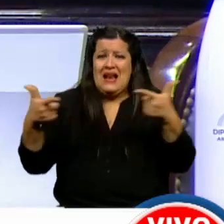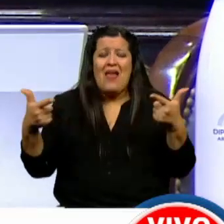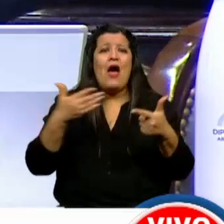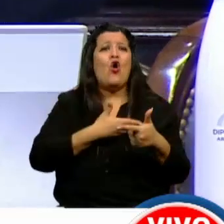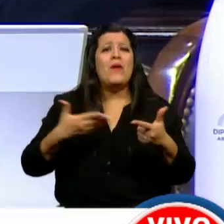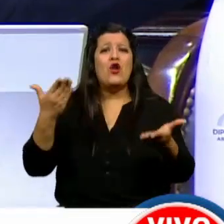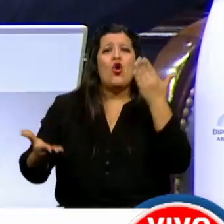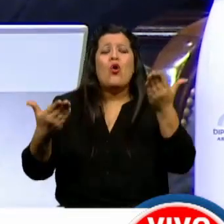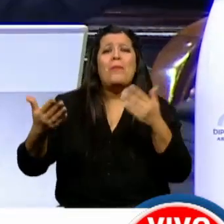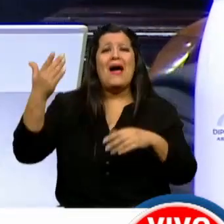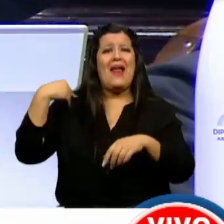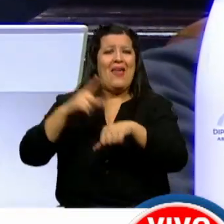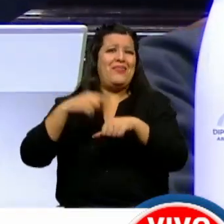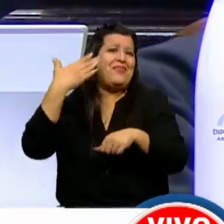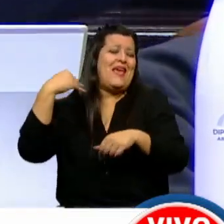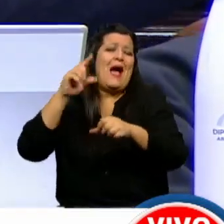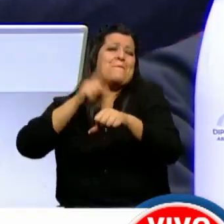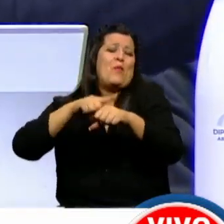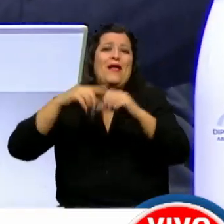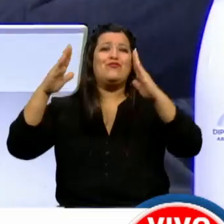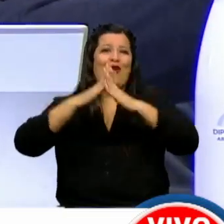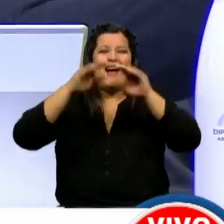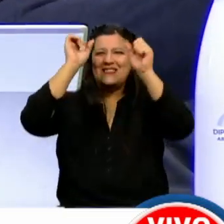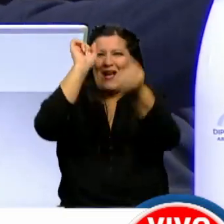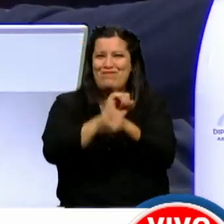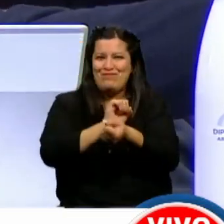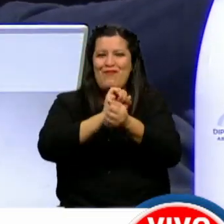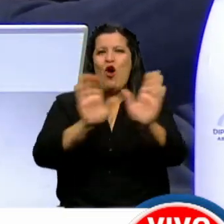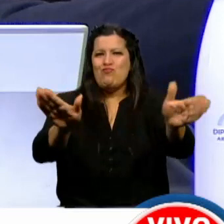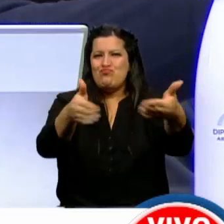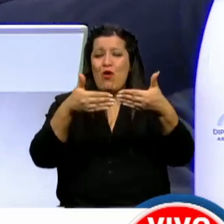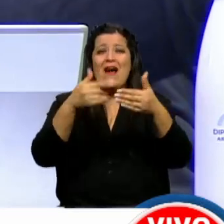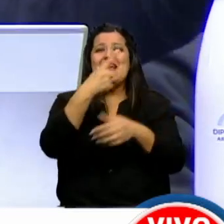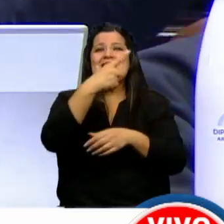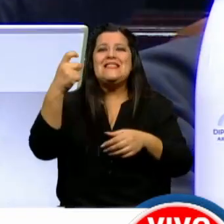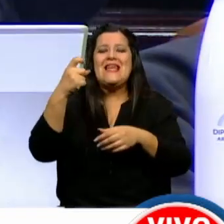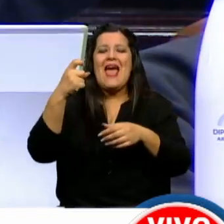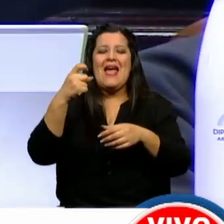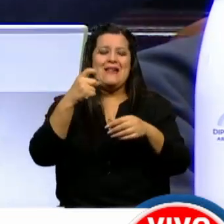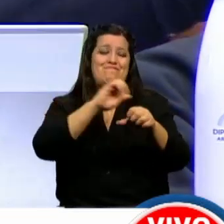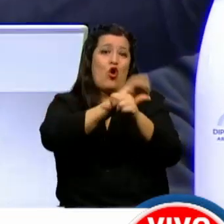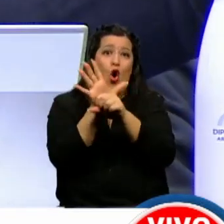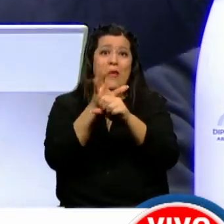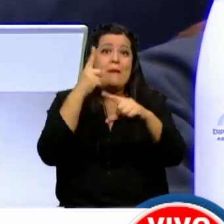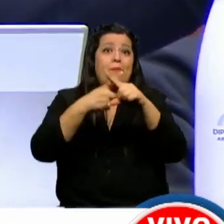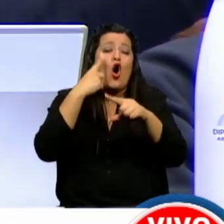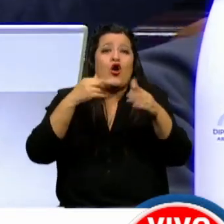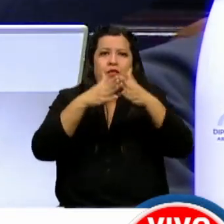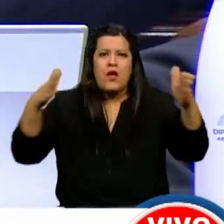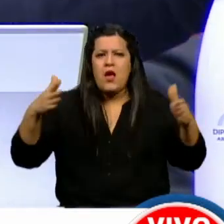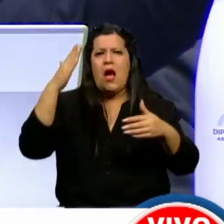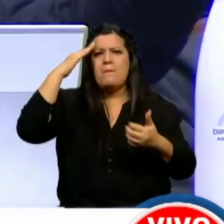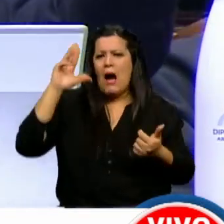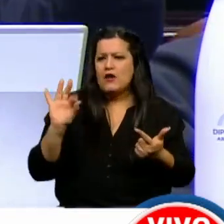respecto a los días de la pandemia, cuando estábamos todos encerrados, cuando había 100 casos por día, nos tenían a todos encerrados durante